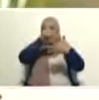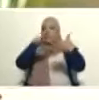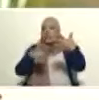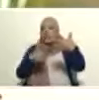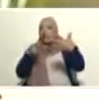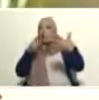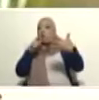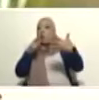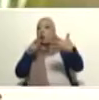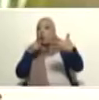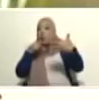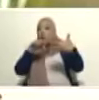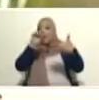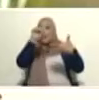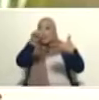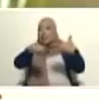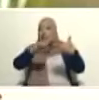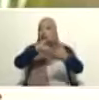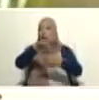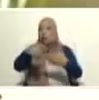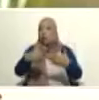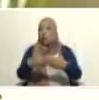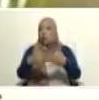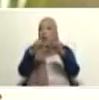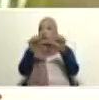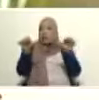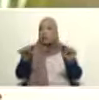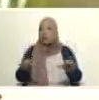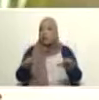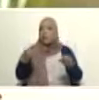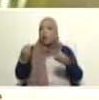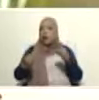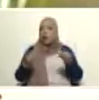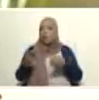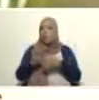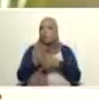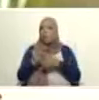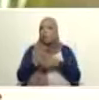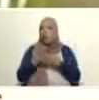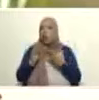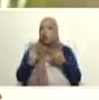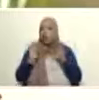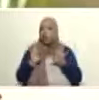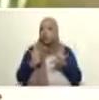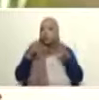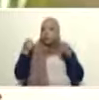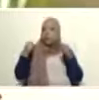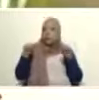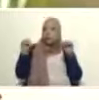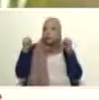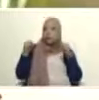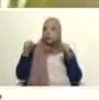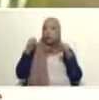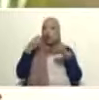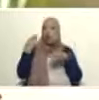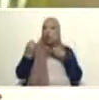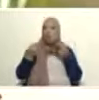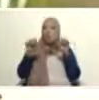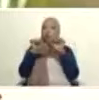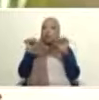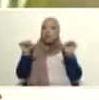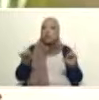ojos cómo funciona un verdadero sistema electoral, cómo sí funciona de verdad un sistema